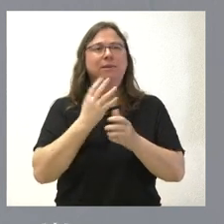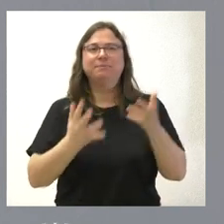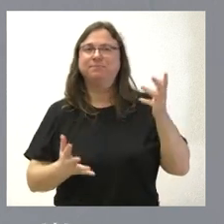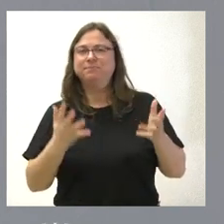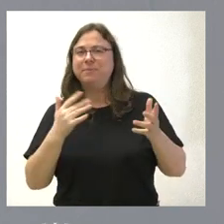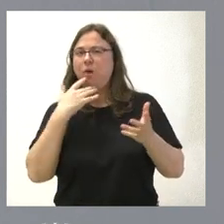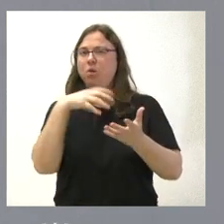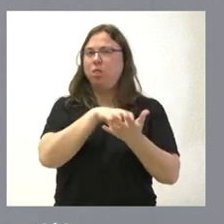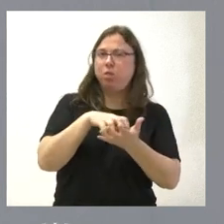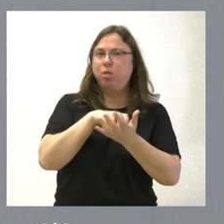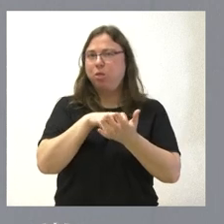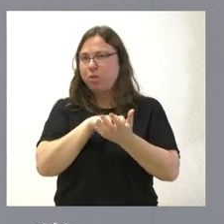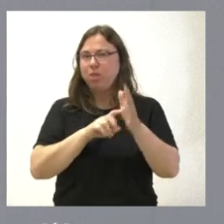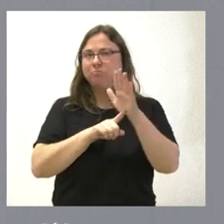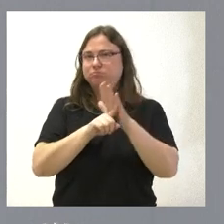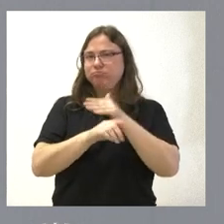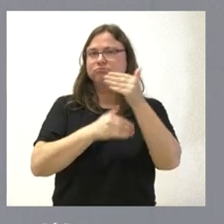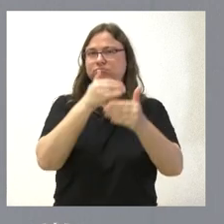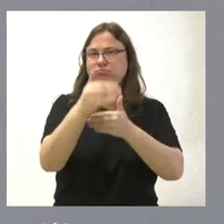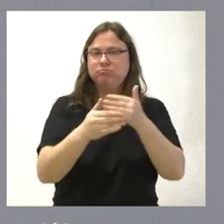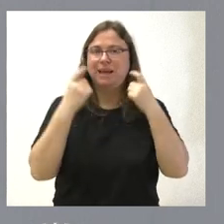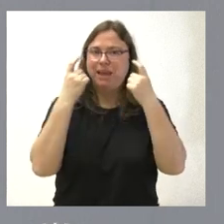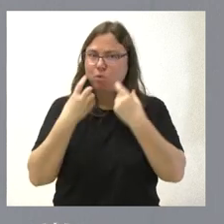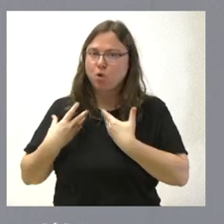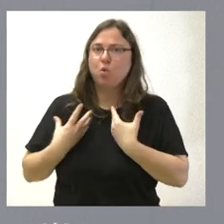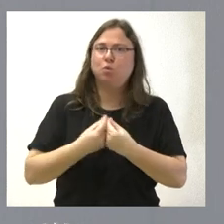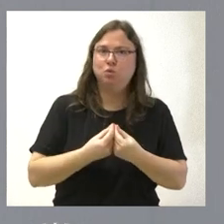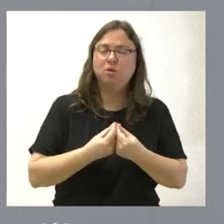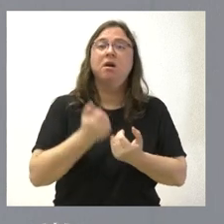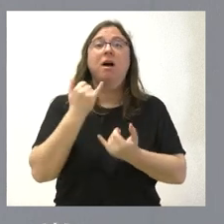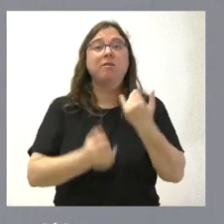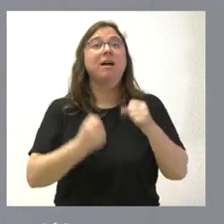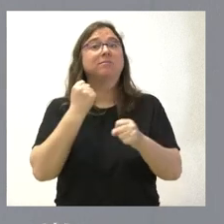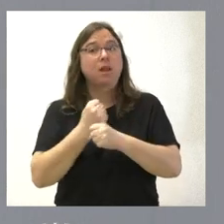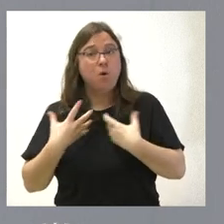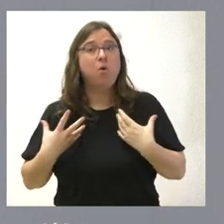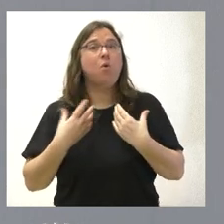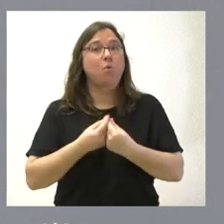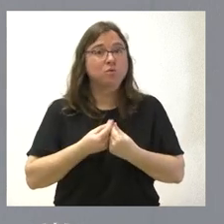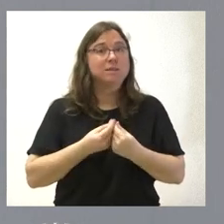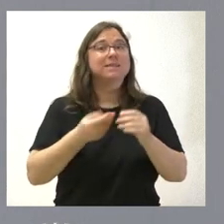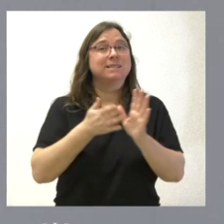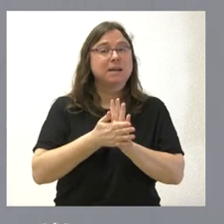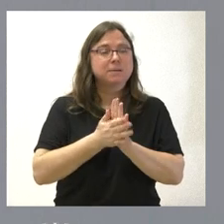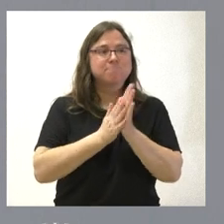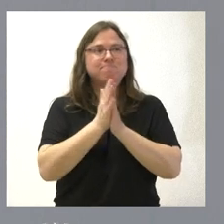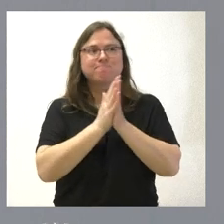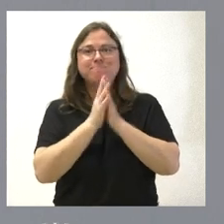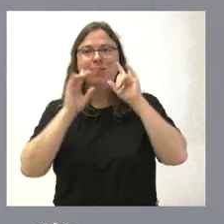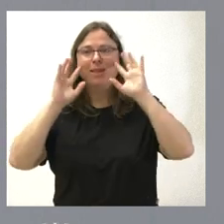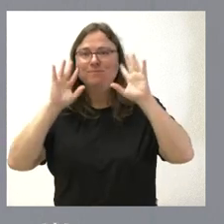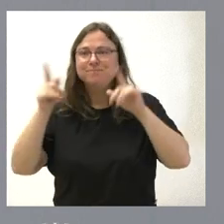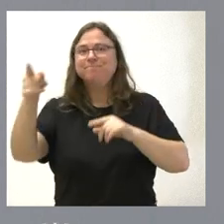ciertas dudas del desarrollo del esfuerzo conjunto y el trabajo conjunto que hemos hecho ha determinado que la expectativa que hemos generado